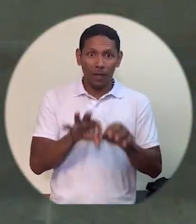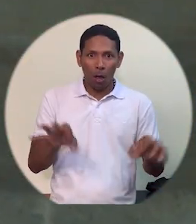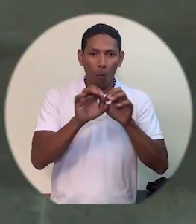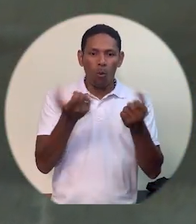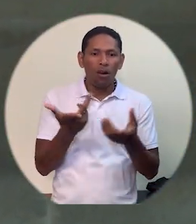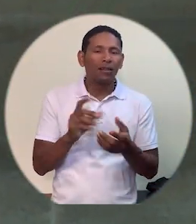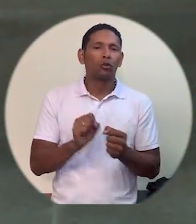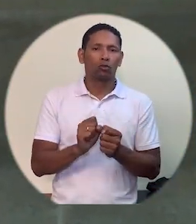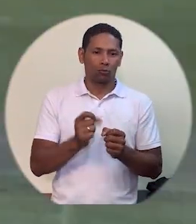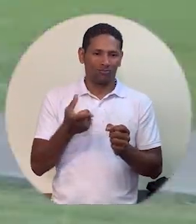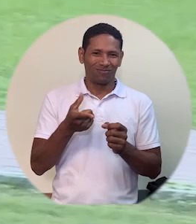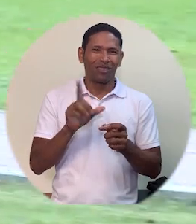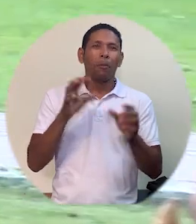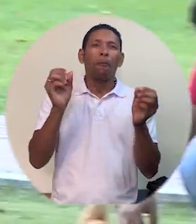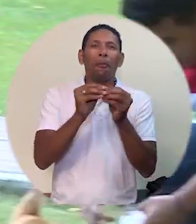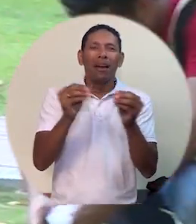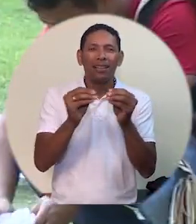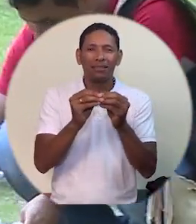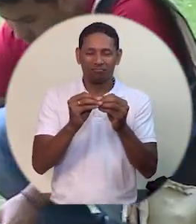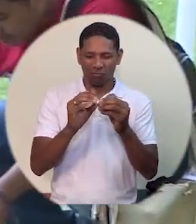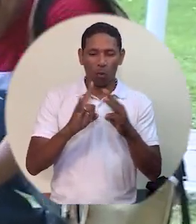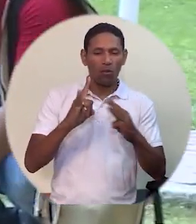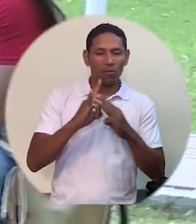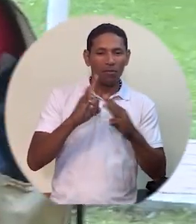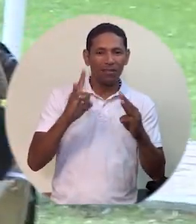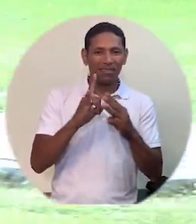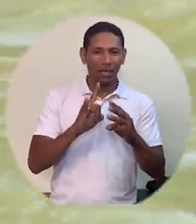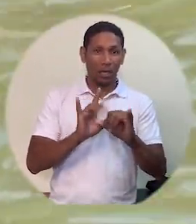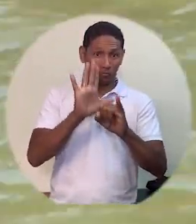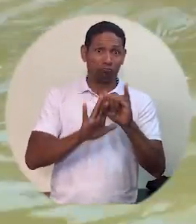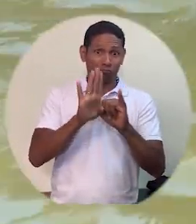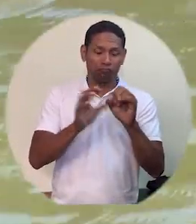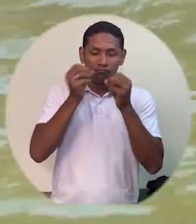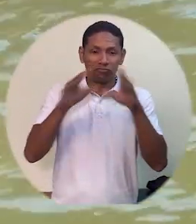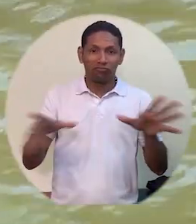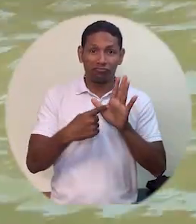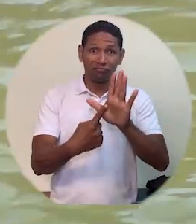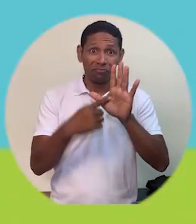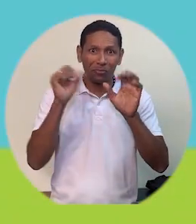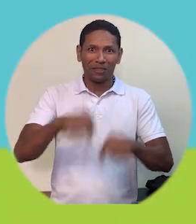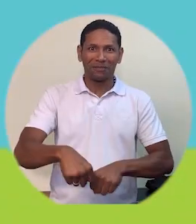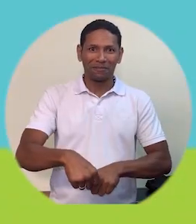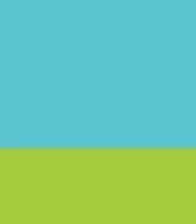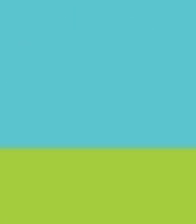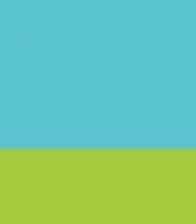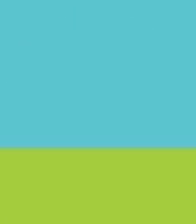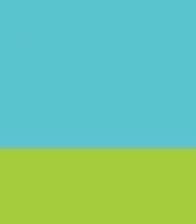universidad. También puedes seguirnos en nuestras redes sociales Guardianes Caninos Unimagdalena en Facebook y en Instagram.